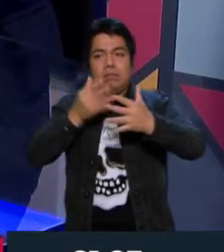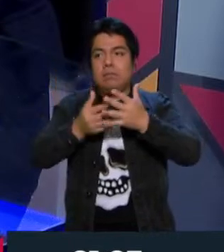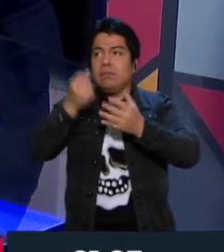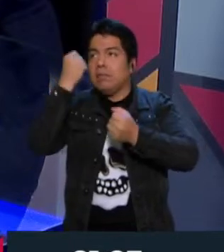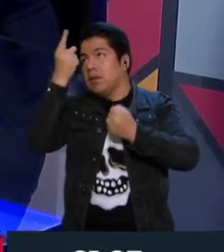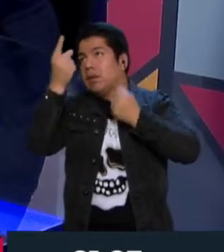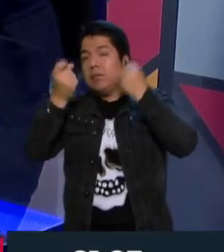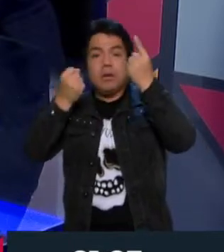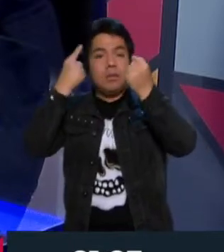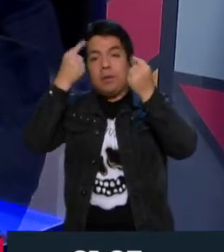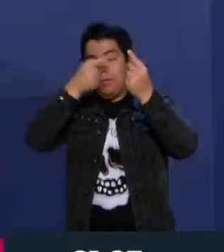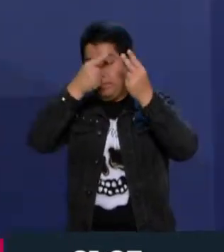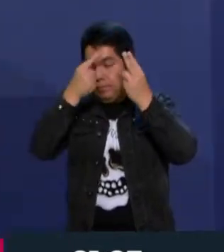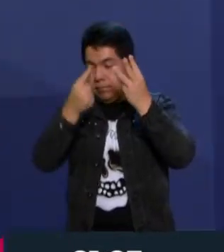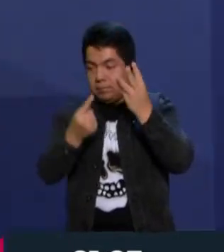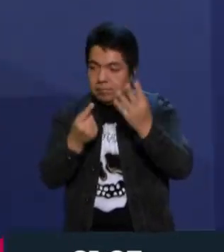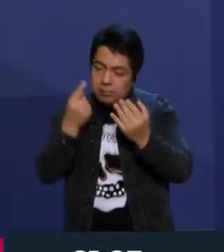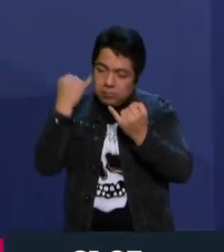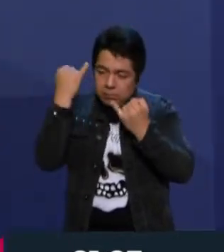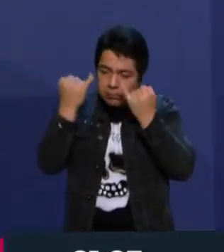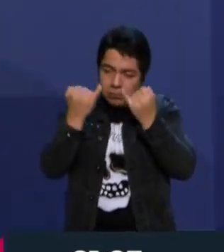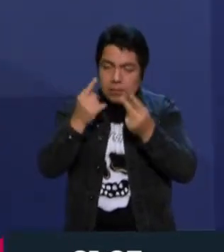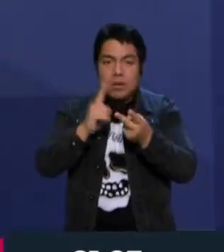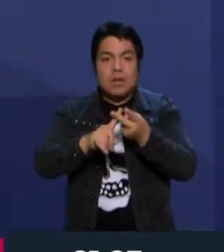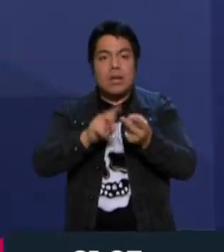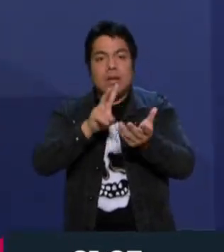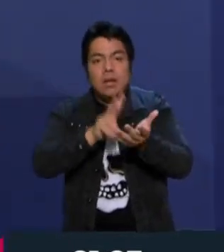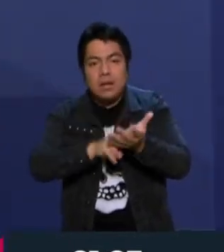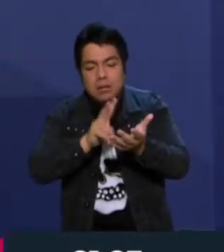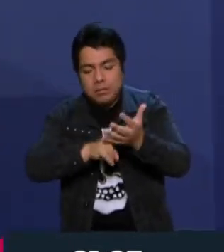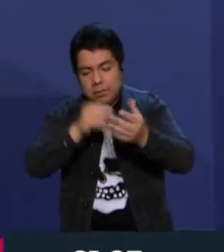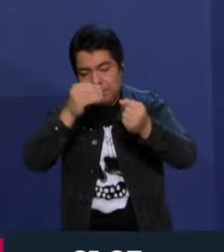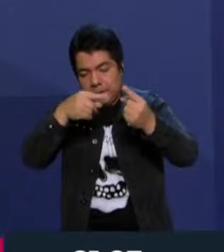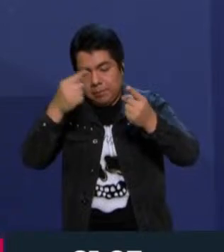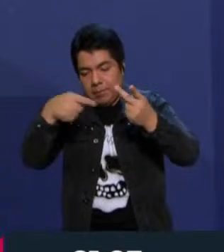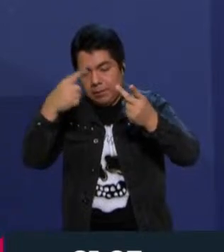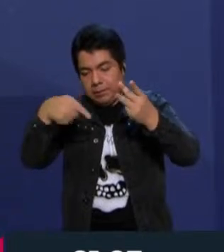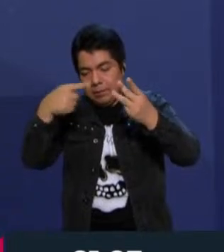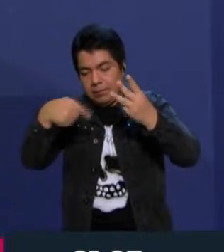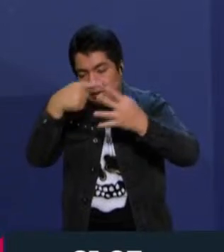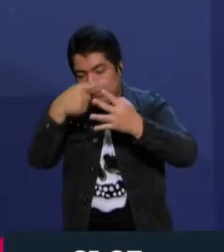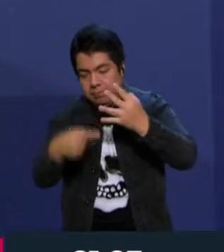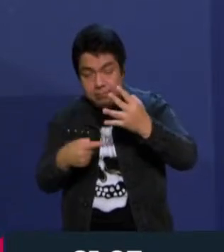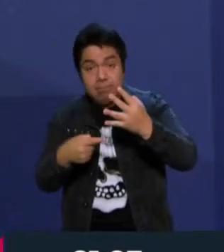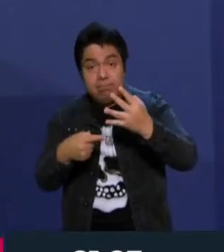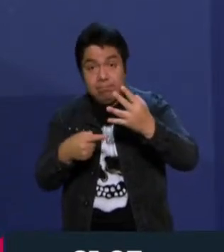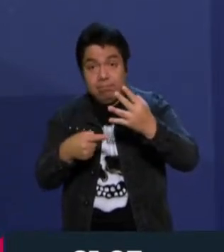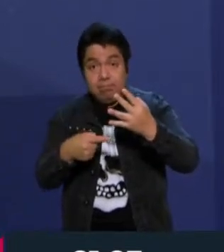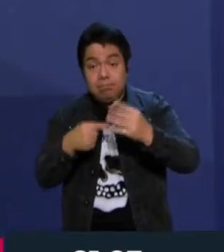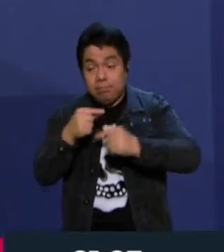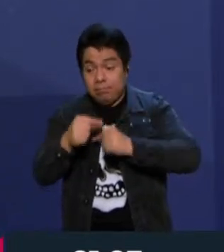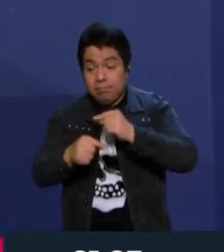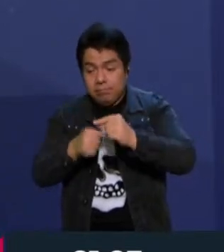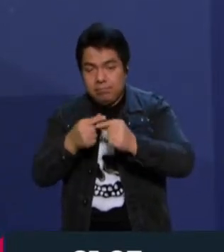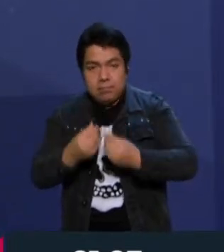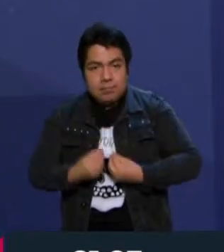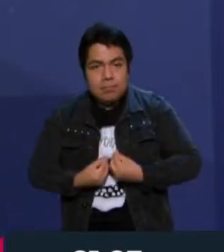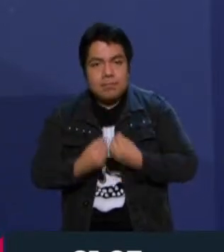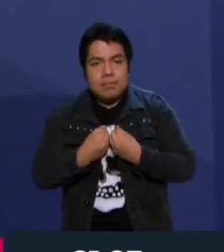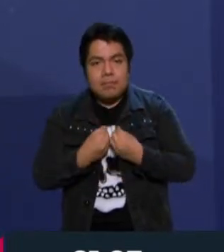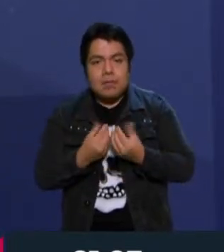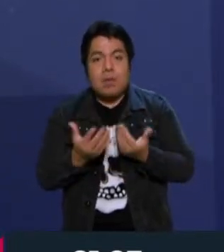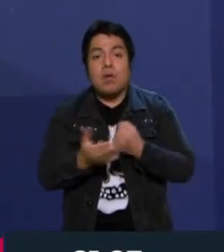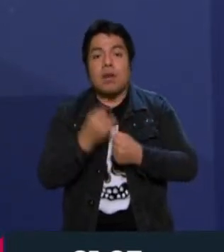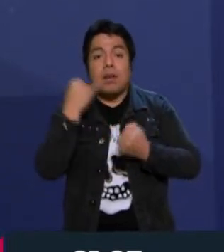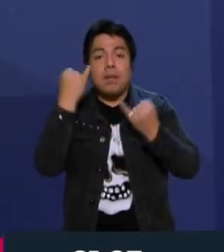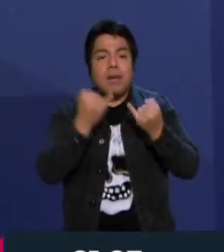inventamos una serie de imaginarios, valores, etcétera, que nos hacen sobrevivir, porque si no es en conjunto,